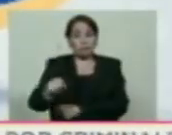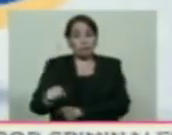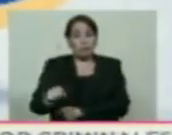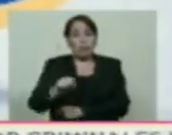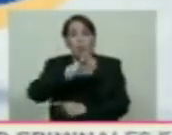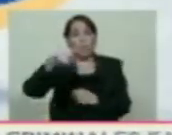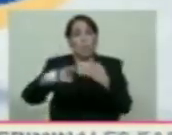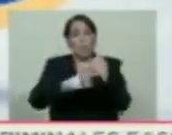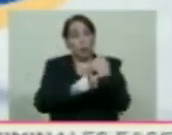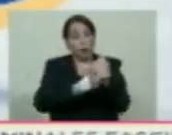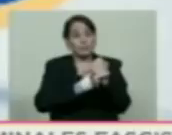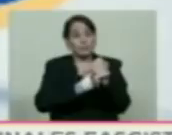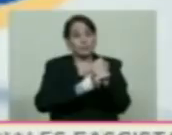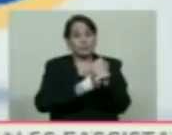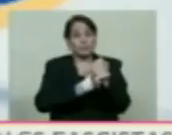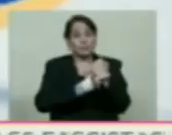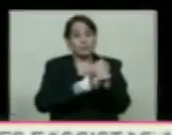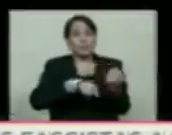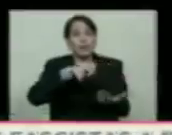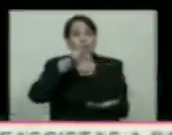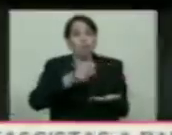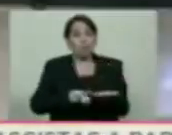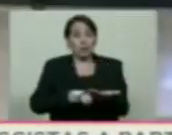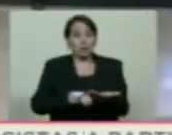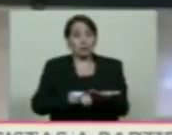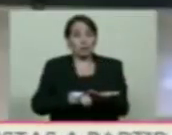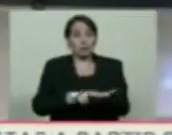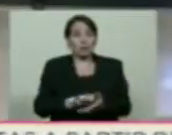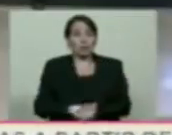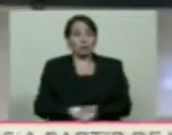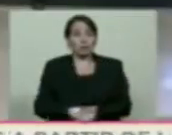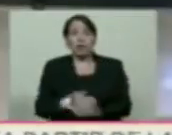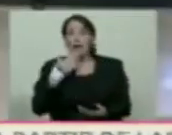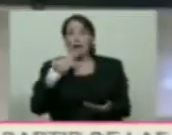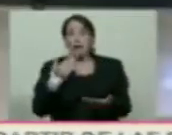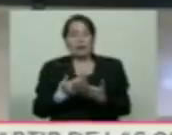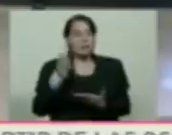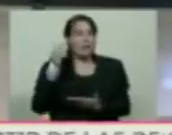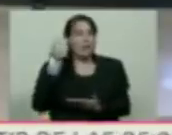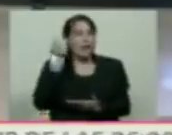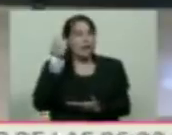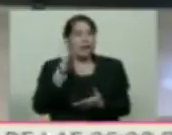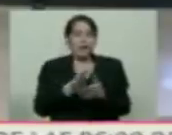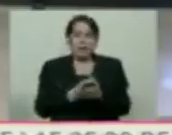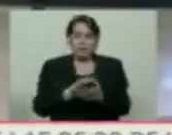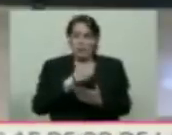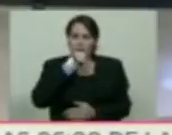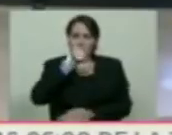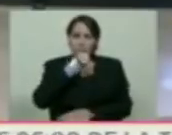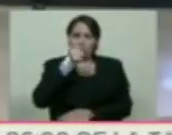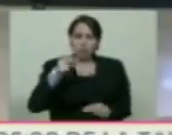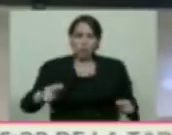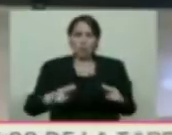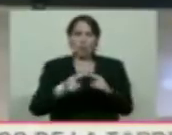Juan Guaidó. De igual manera fue aprobado el plan. Gracias a nuestra compañera Jordana Chacón, quien se encuentra entonces